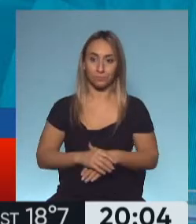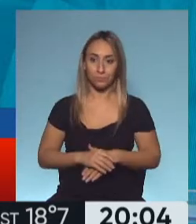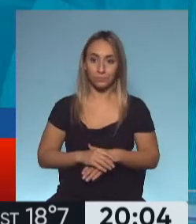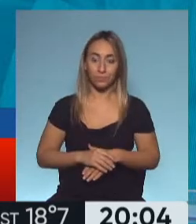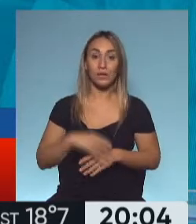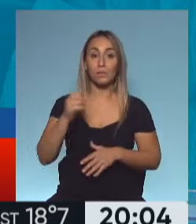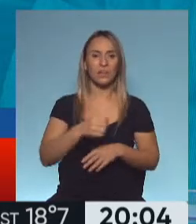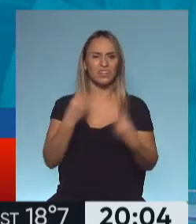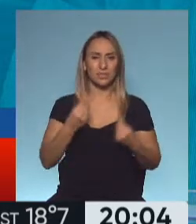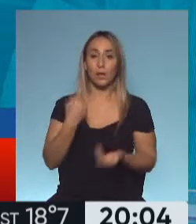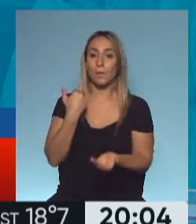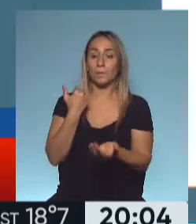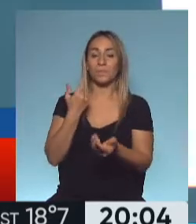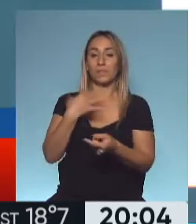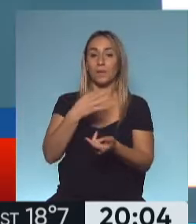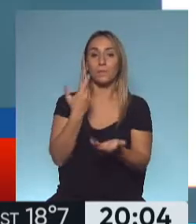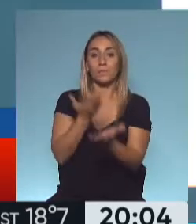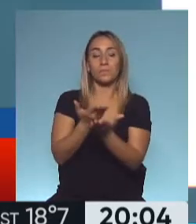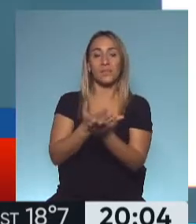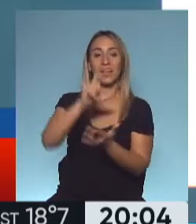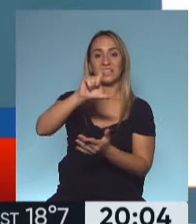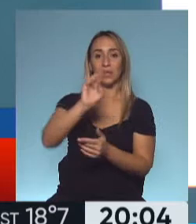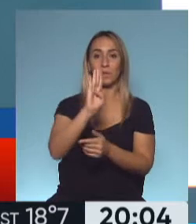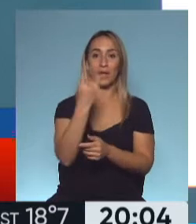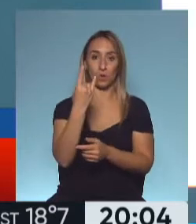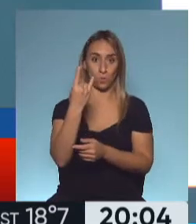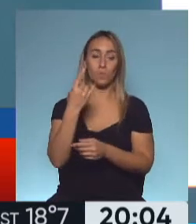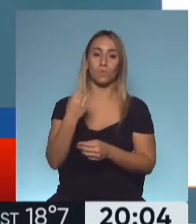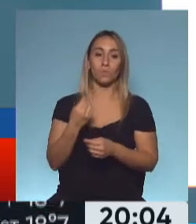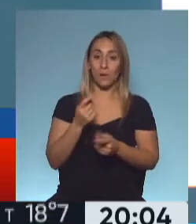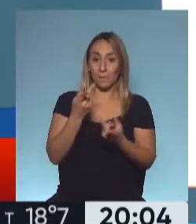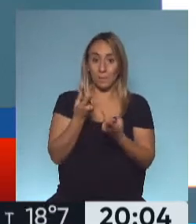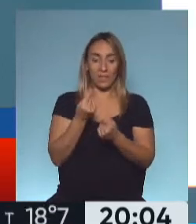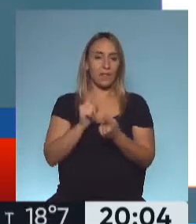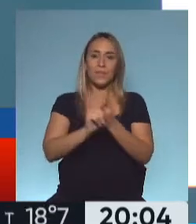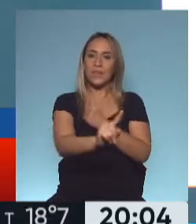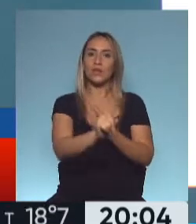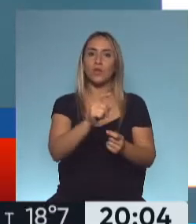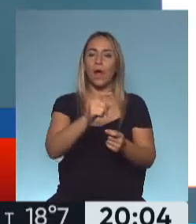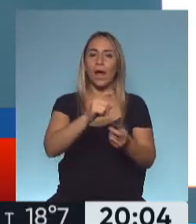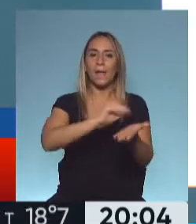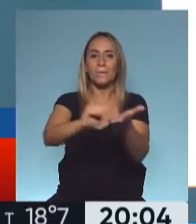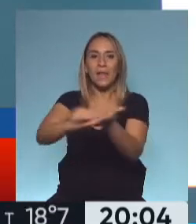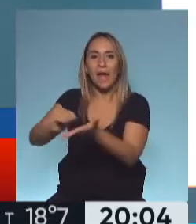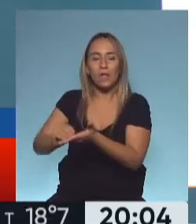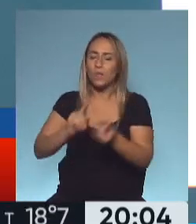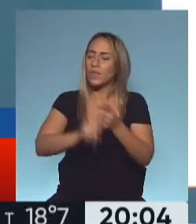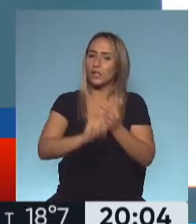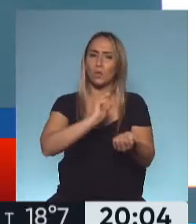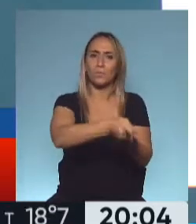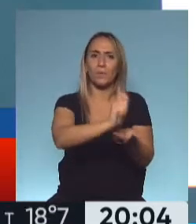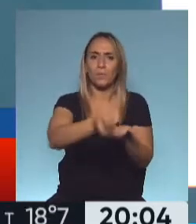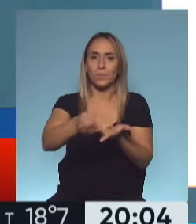presentan el CBU porque este programa, la asistencia va directamente a los trabajadores y a los trabajadores de estas empresas. En el